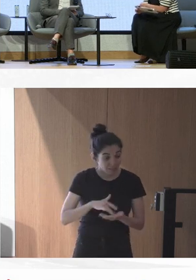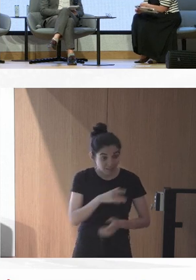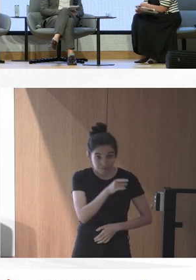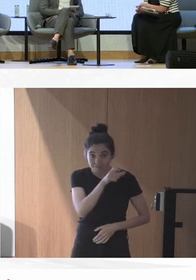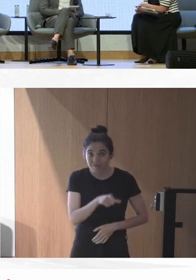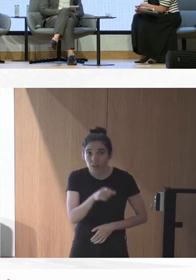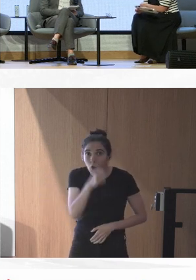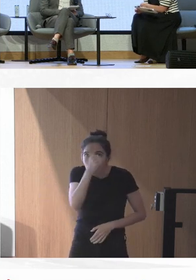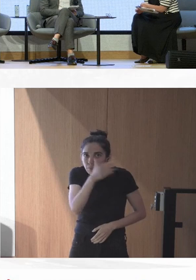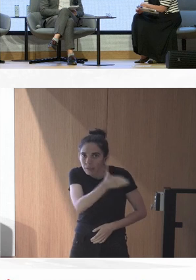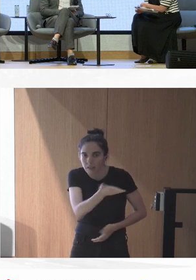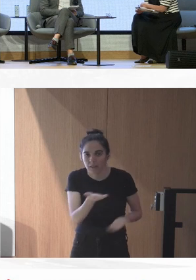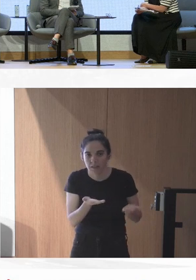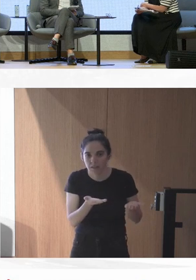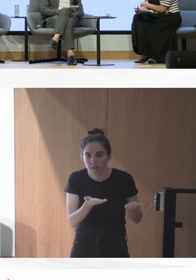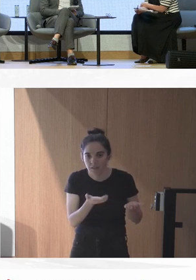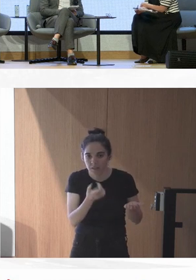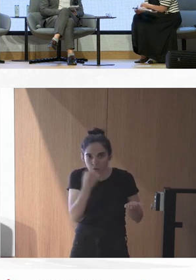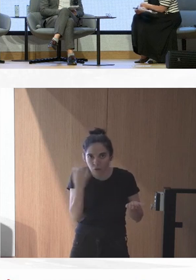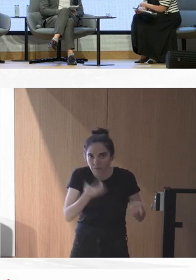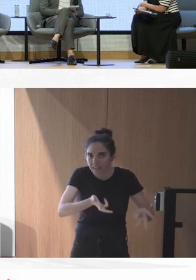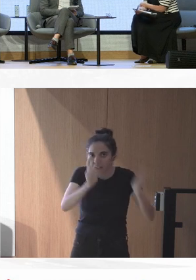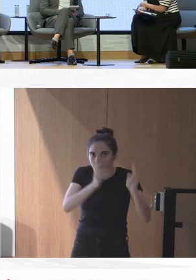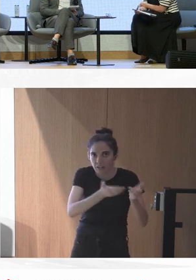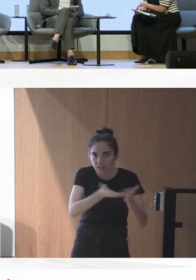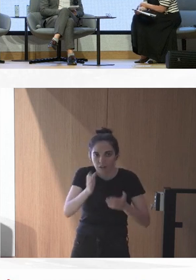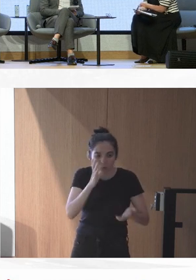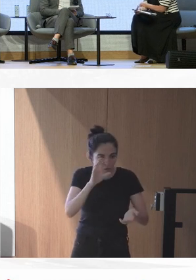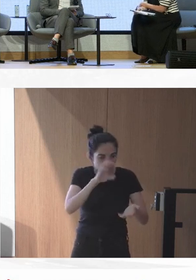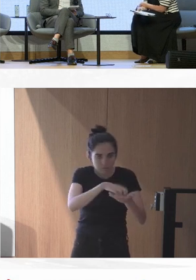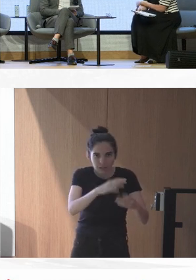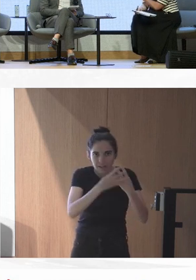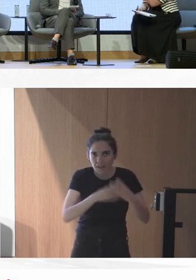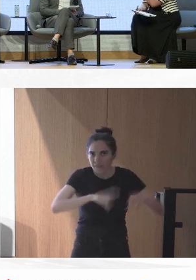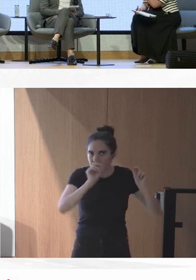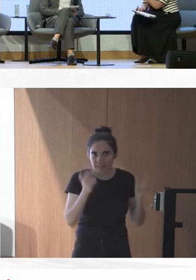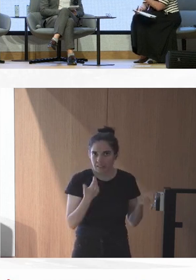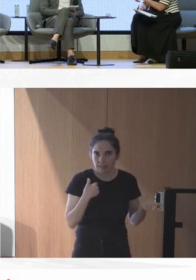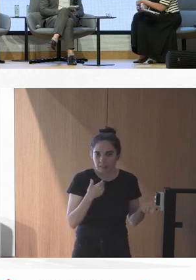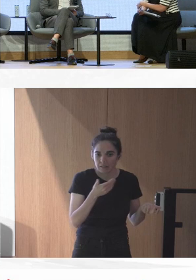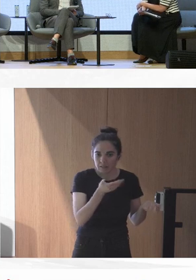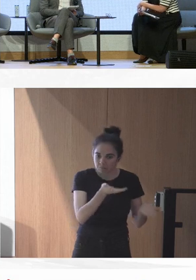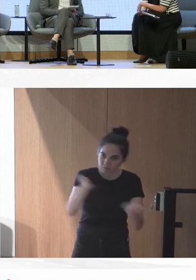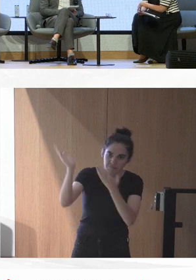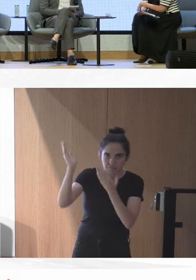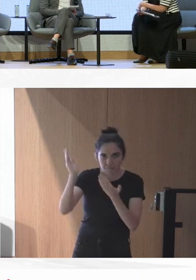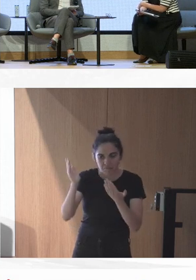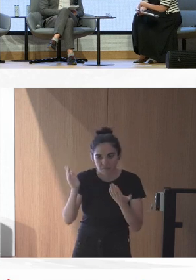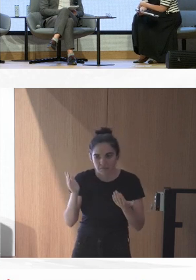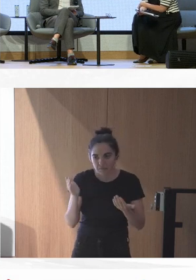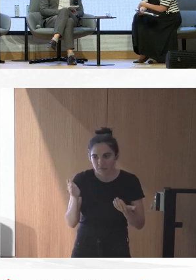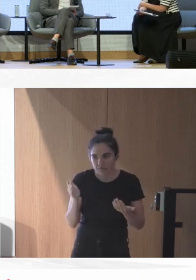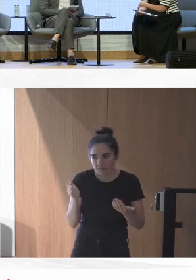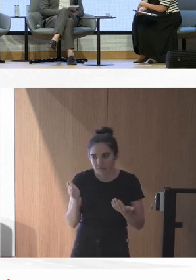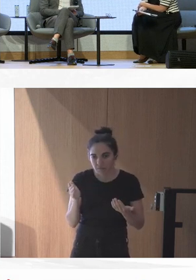en la puerta, tengo que liberarlo, estaba internado, ahora va a ser liberado, lleva aquí, es